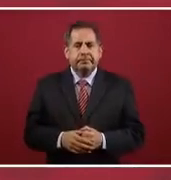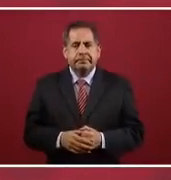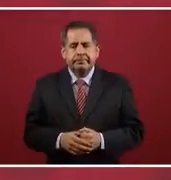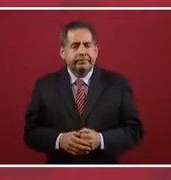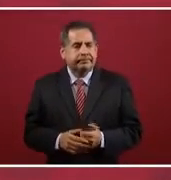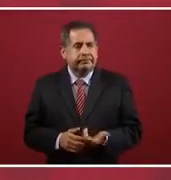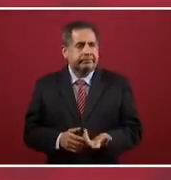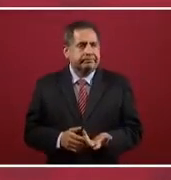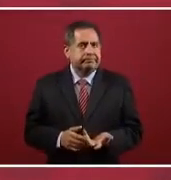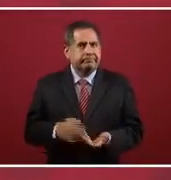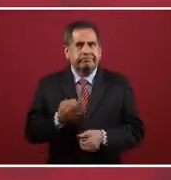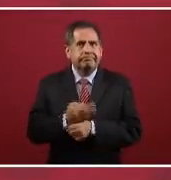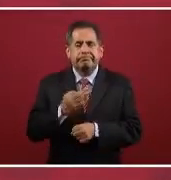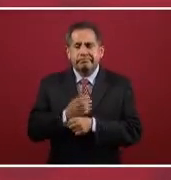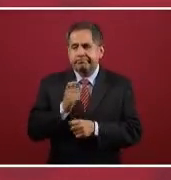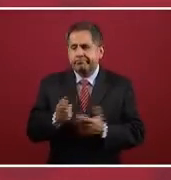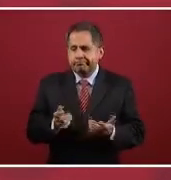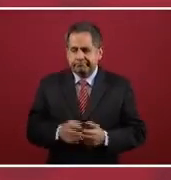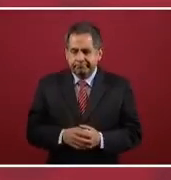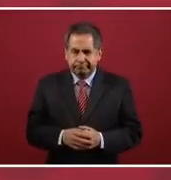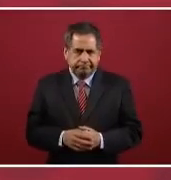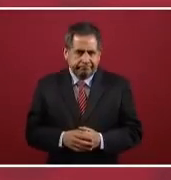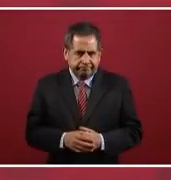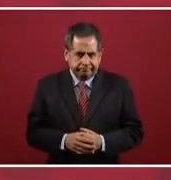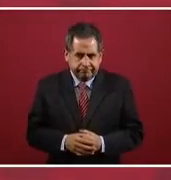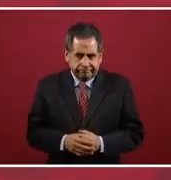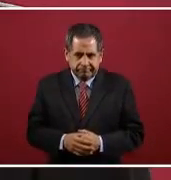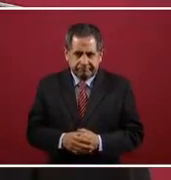no sé cuál es